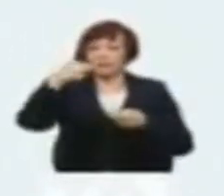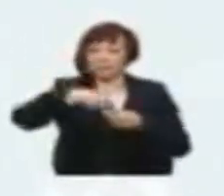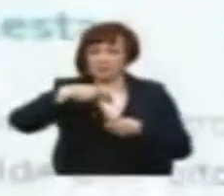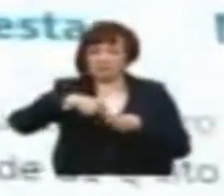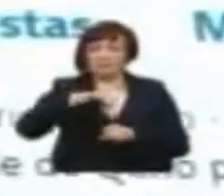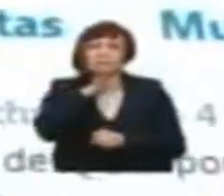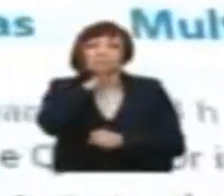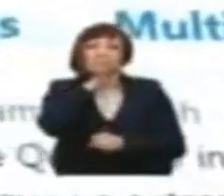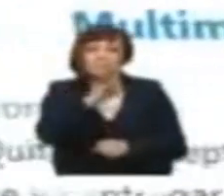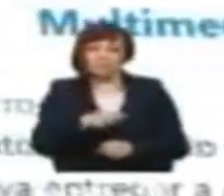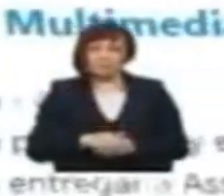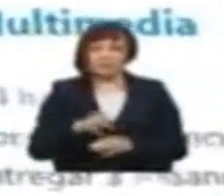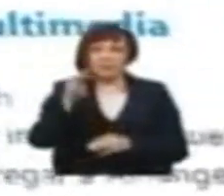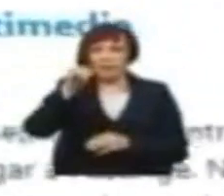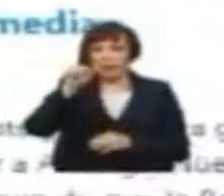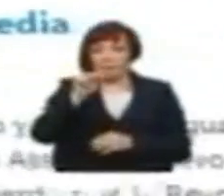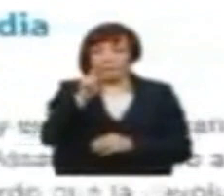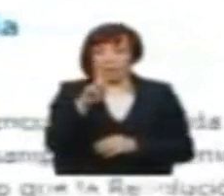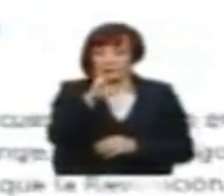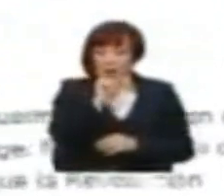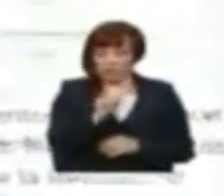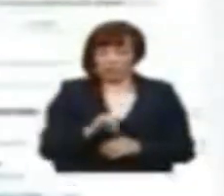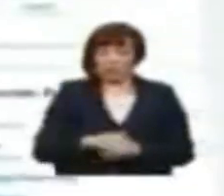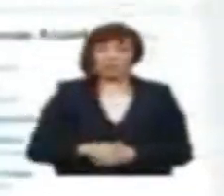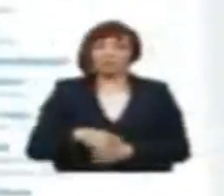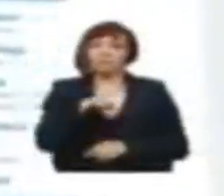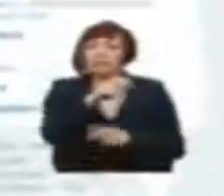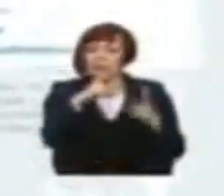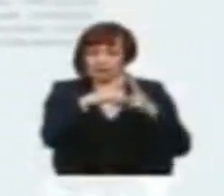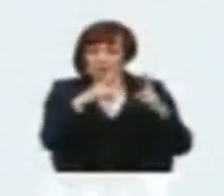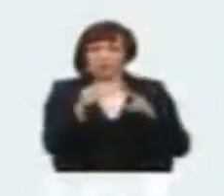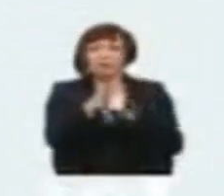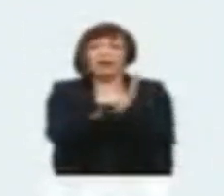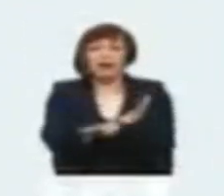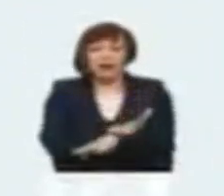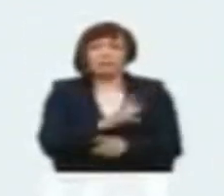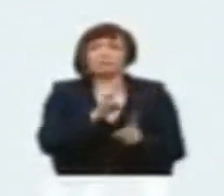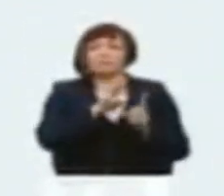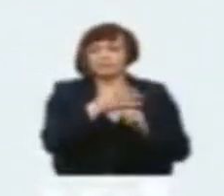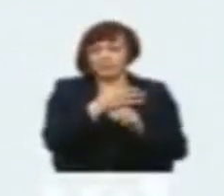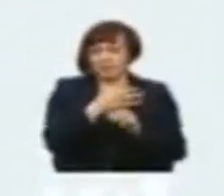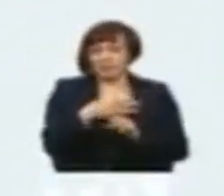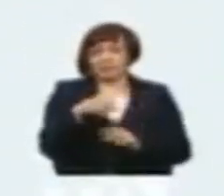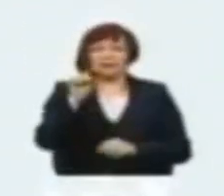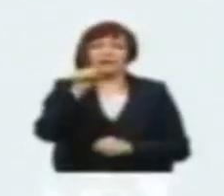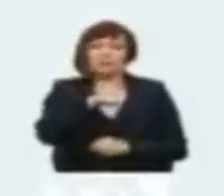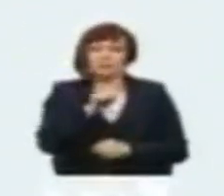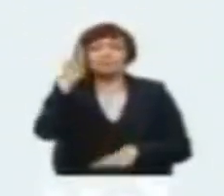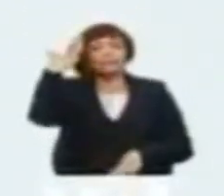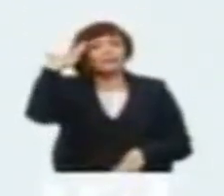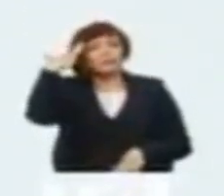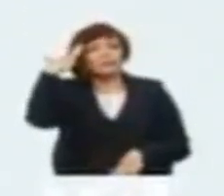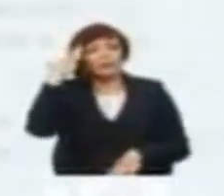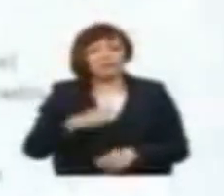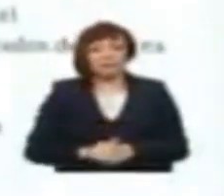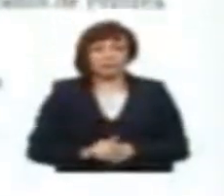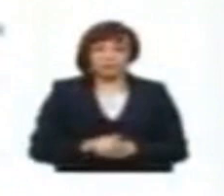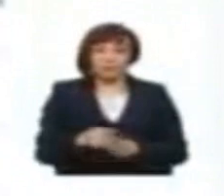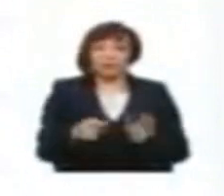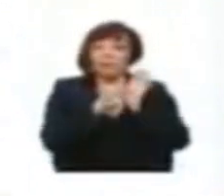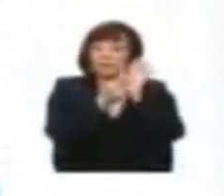electoral. Amaury Venegas Chamorro, conocido en redes sociales como Amaury Chamorro, y sobre quien se han